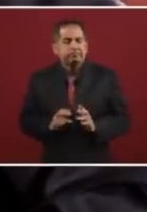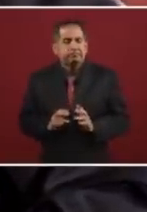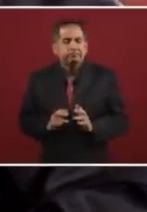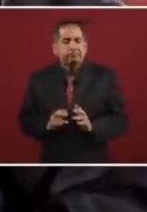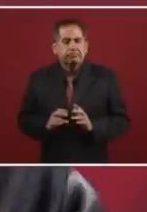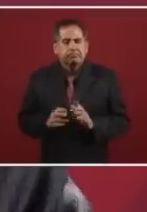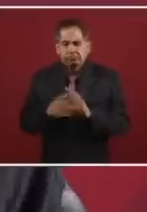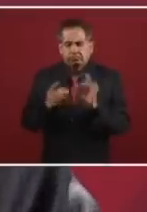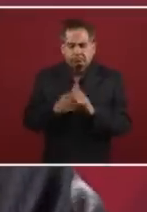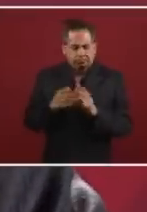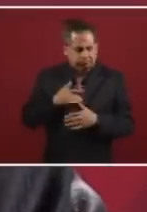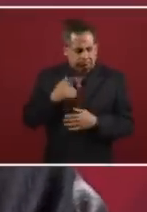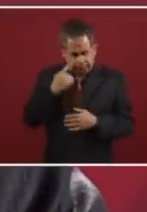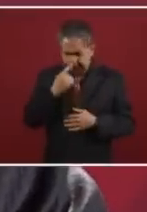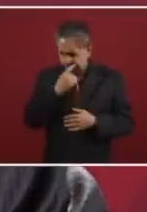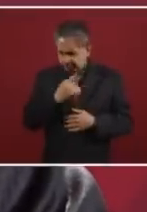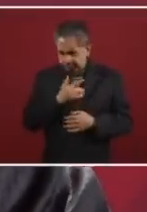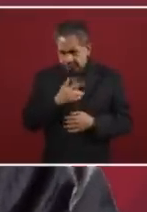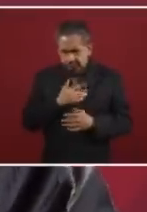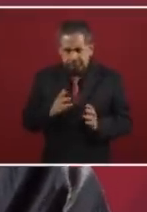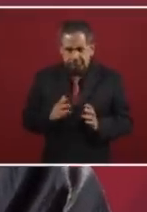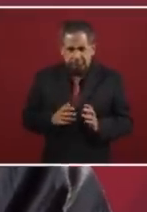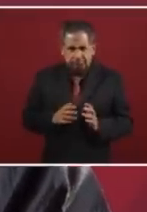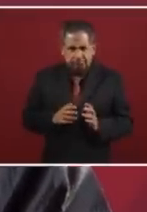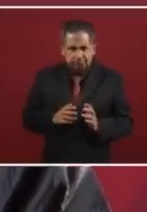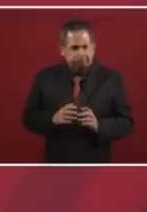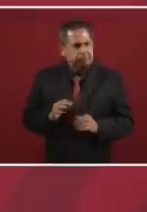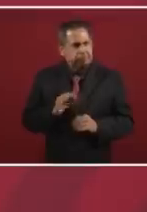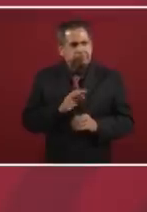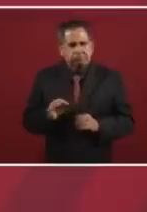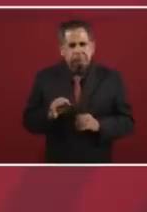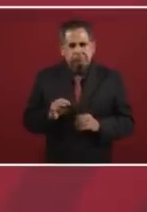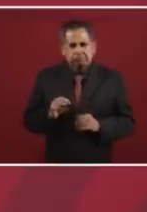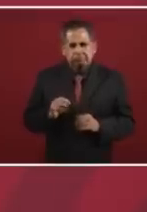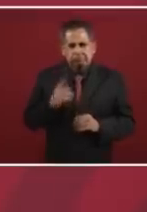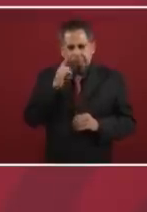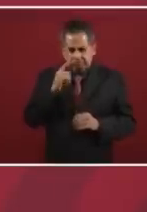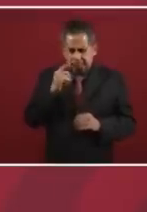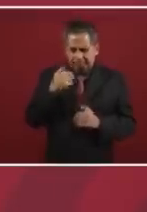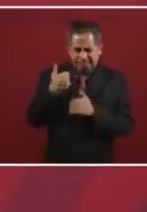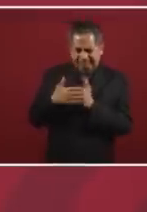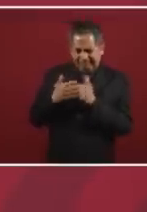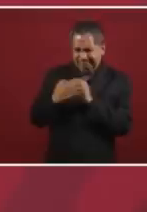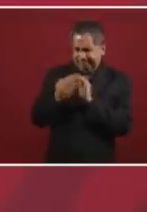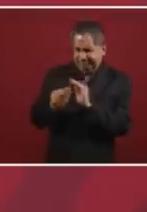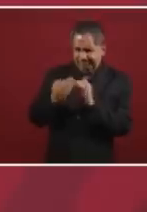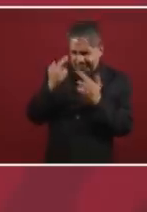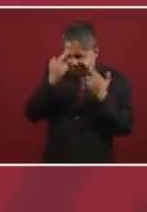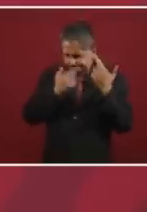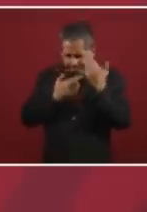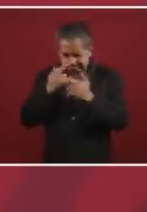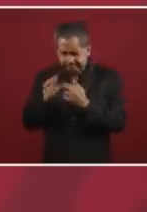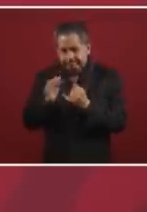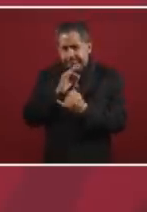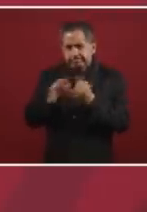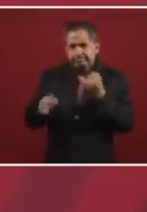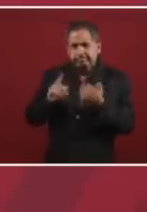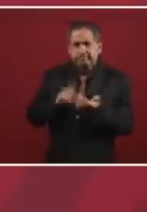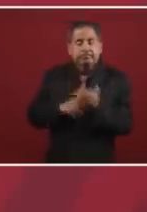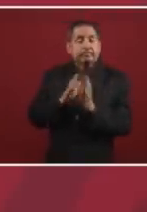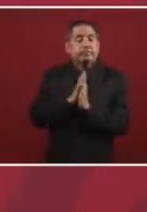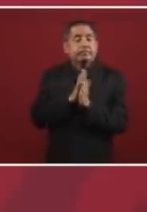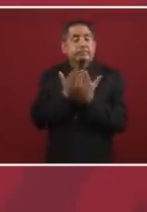ya estoy ya en la fase de revisión última de mi